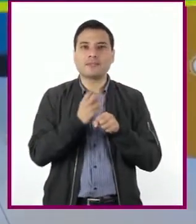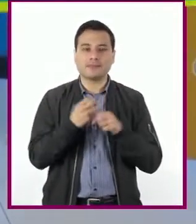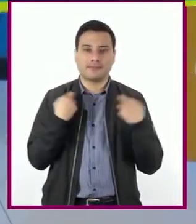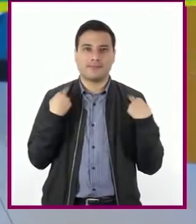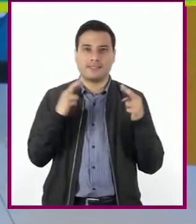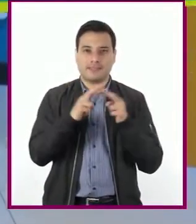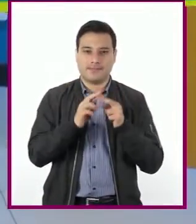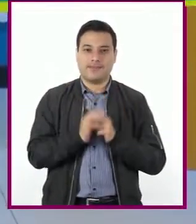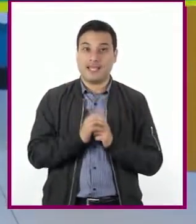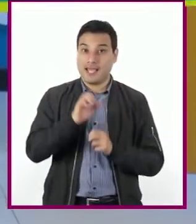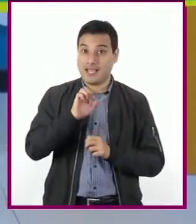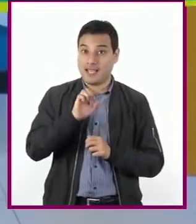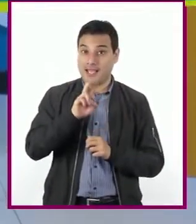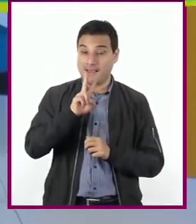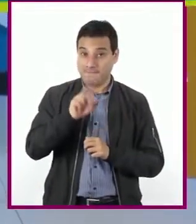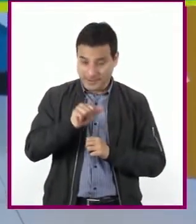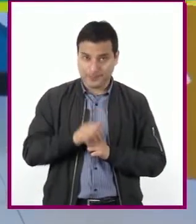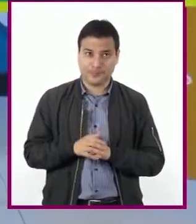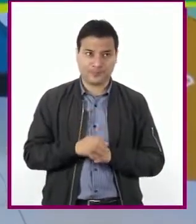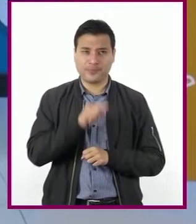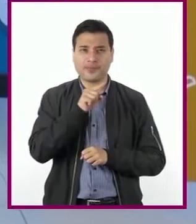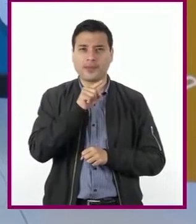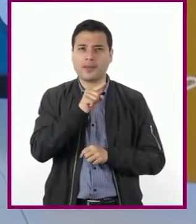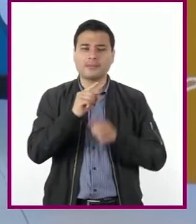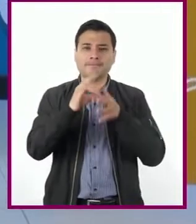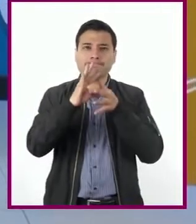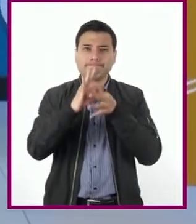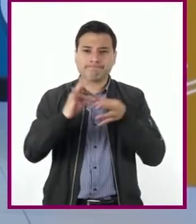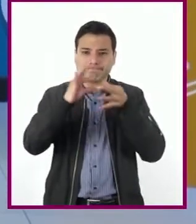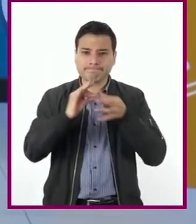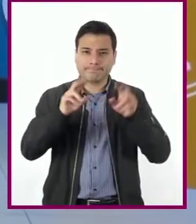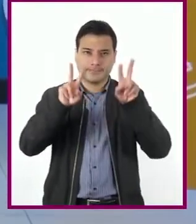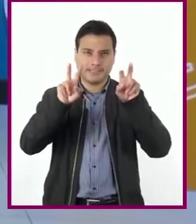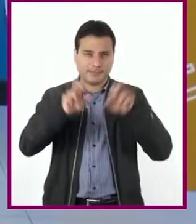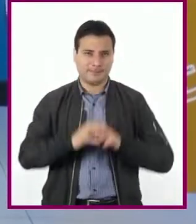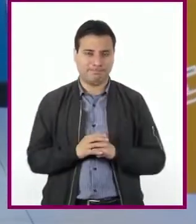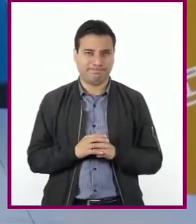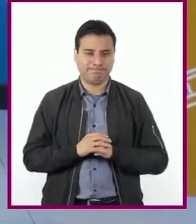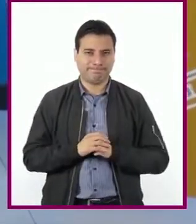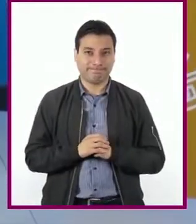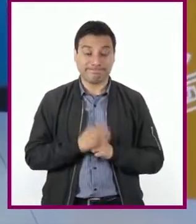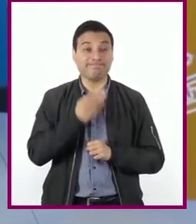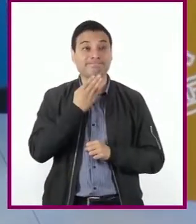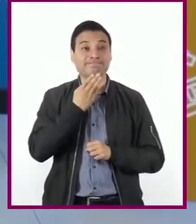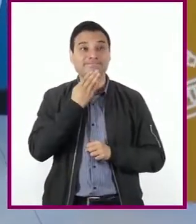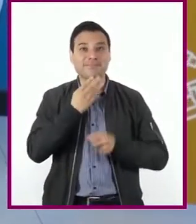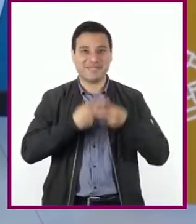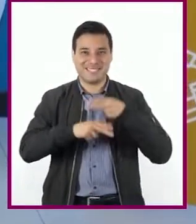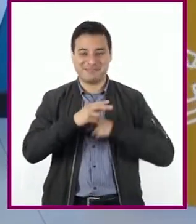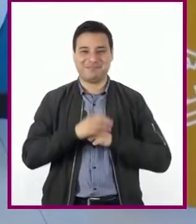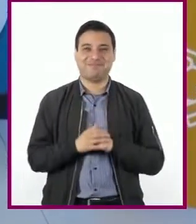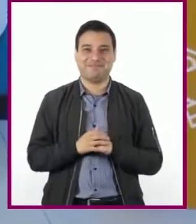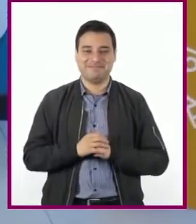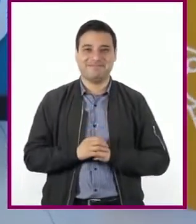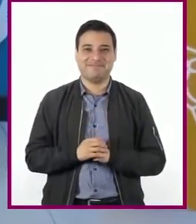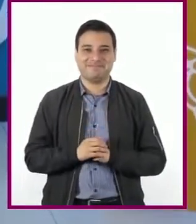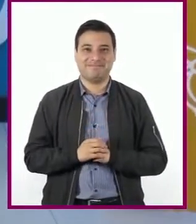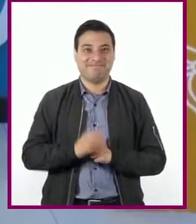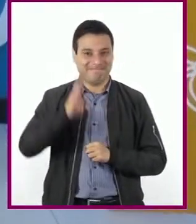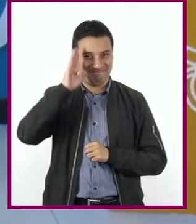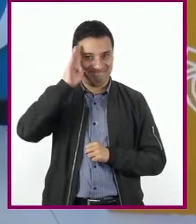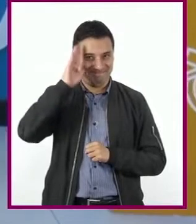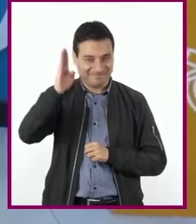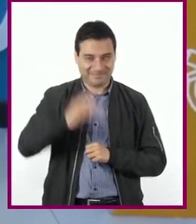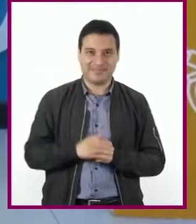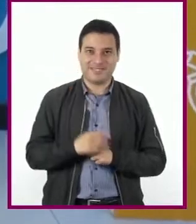Eva Vilchis González, quien nos apoyará en el desarrollo del tema del día de hoy. Bienvenida, profesora. Hola,